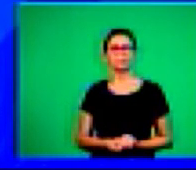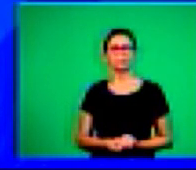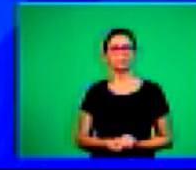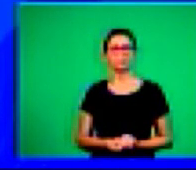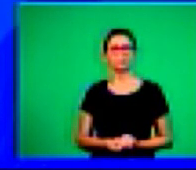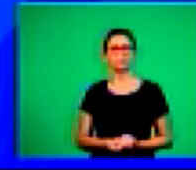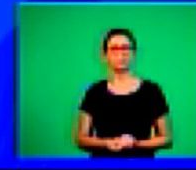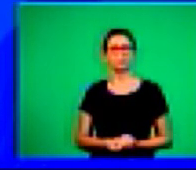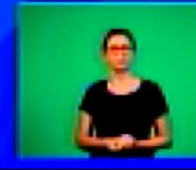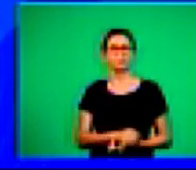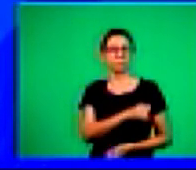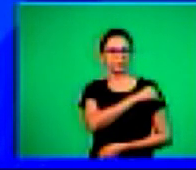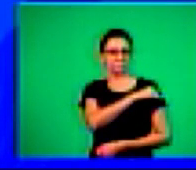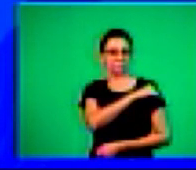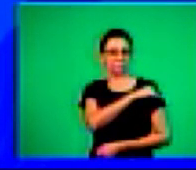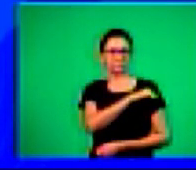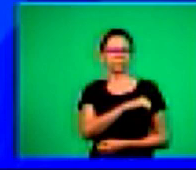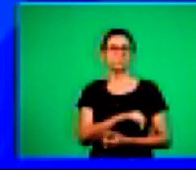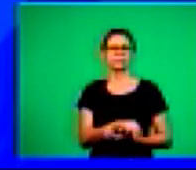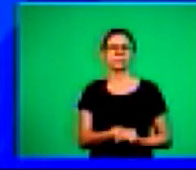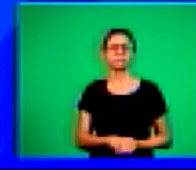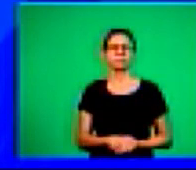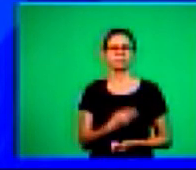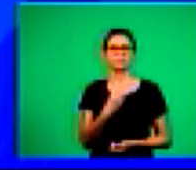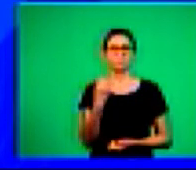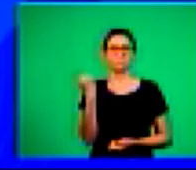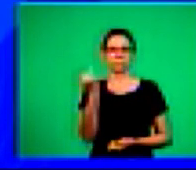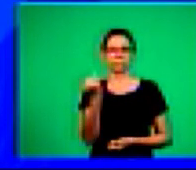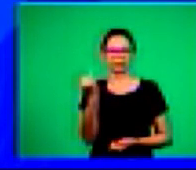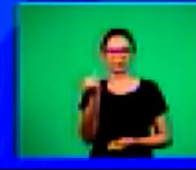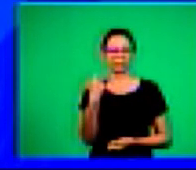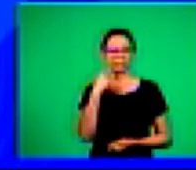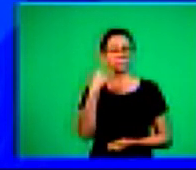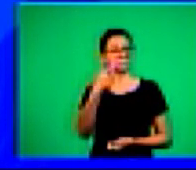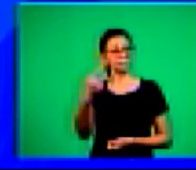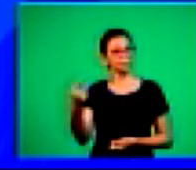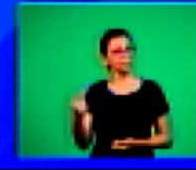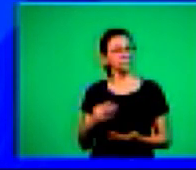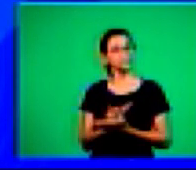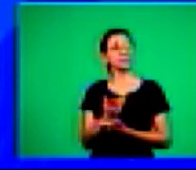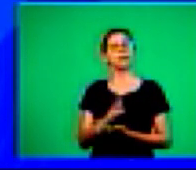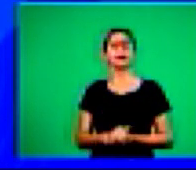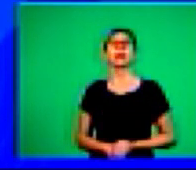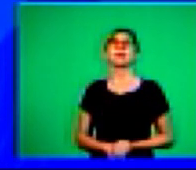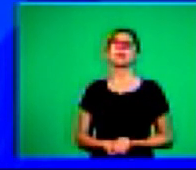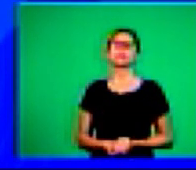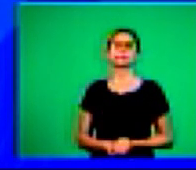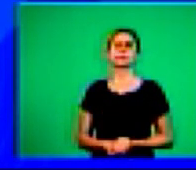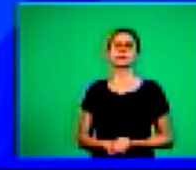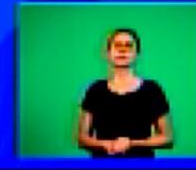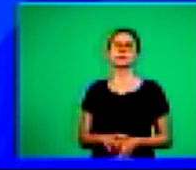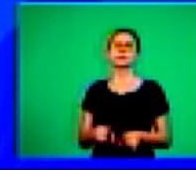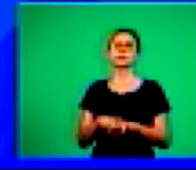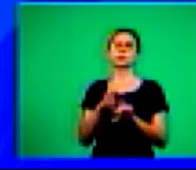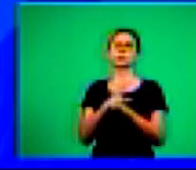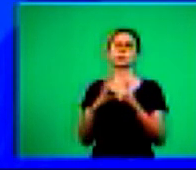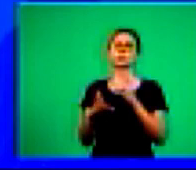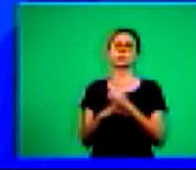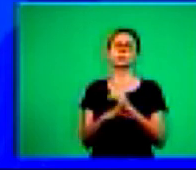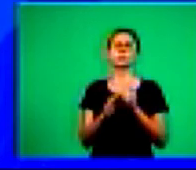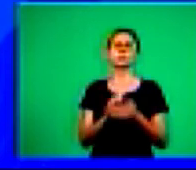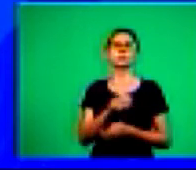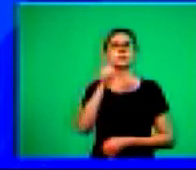estado del estado de río de janeiro también fue algo que sobresalió esta semana un culto